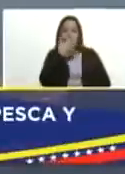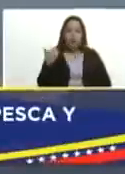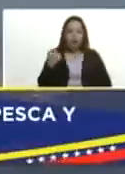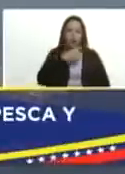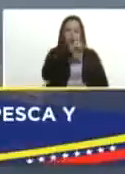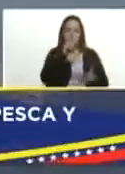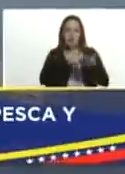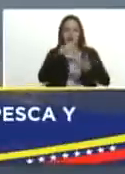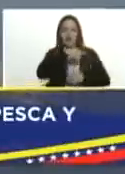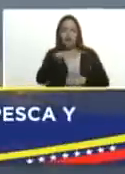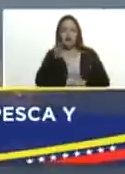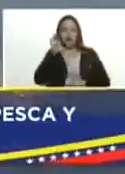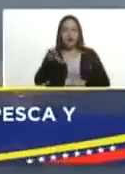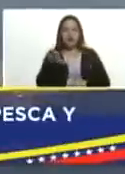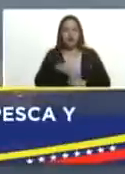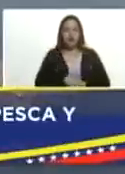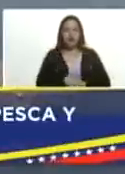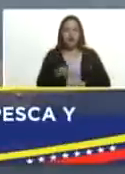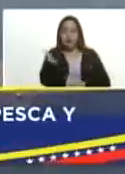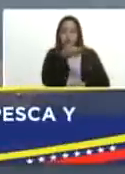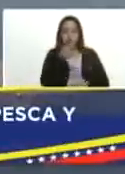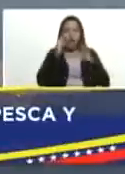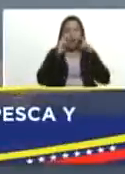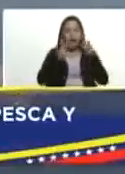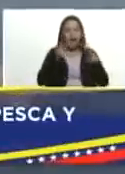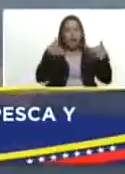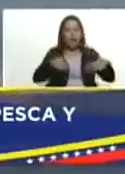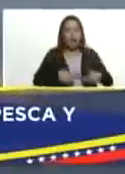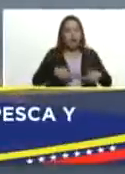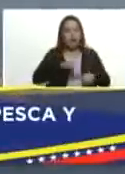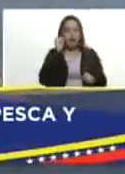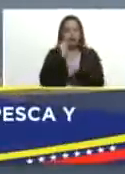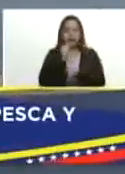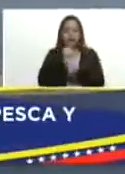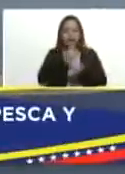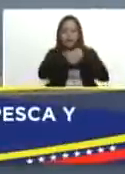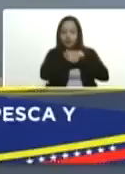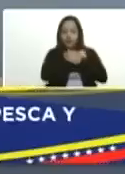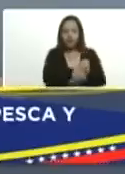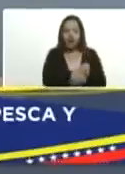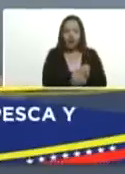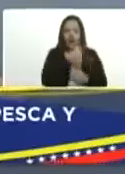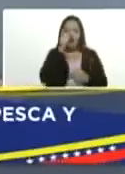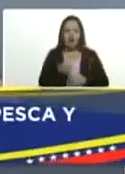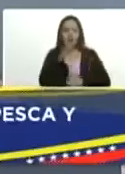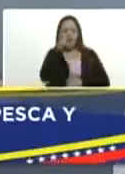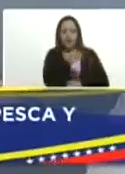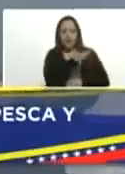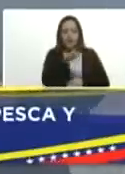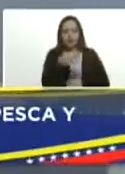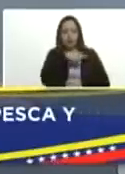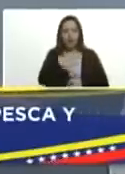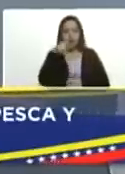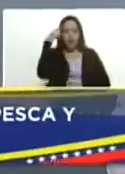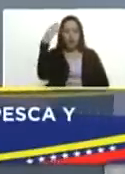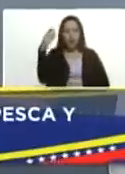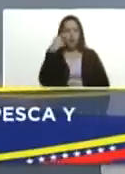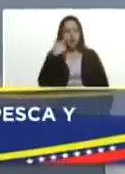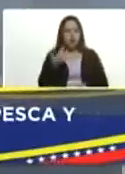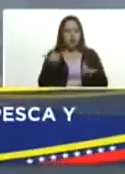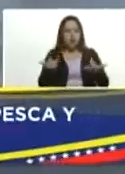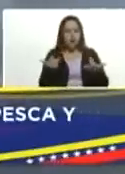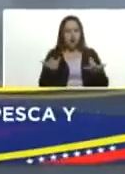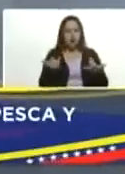nuestra patria. Así ustedes lo verán, con esfuerzo, con trabajo, con amor y con las bendiciones de nuestro Dios. Vamos a escuchar